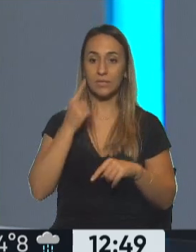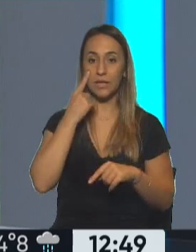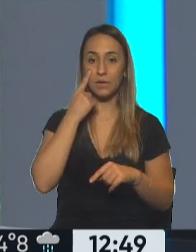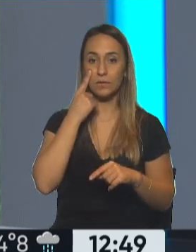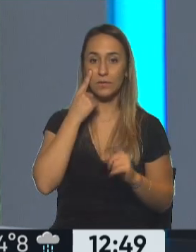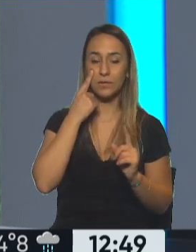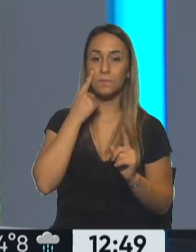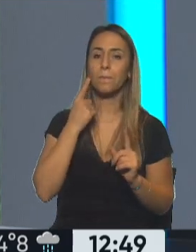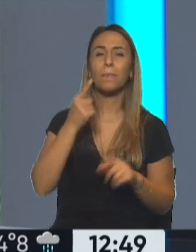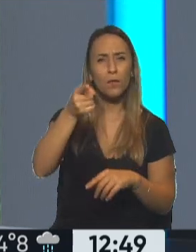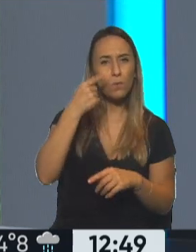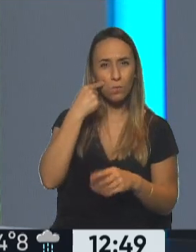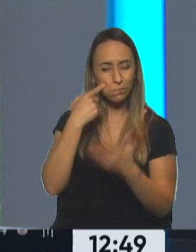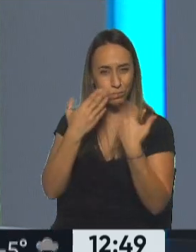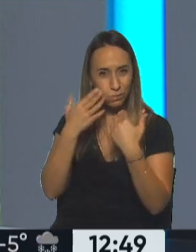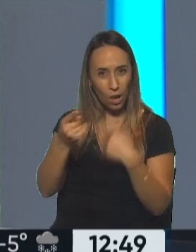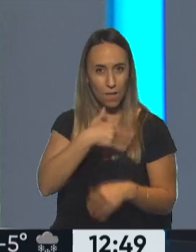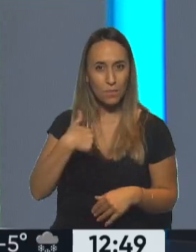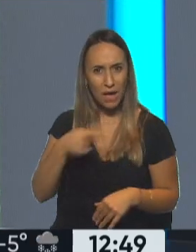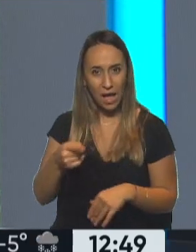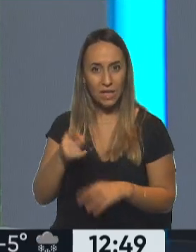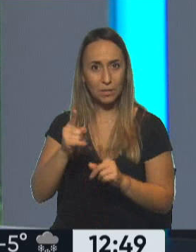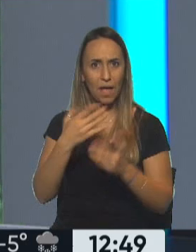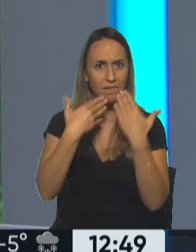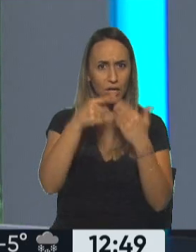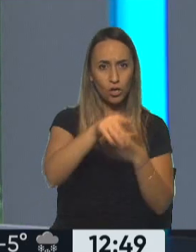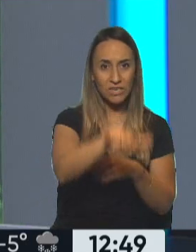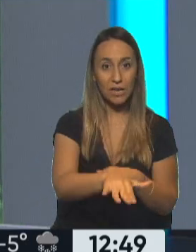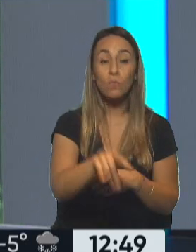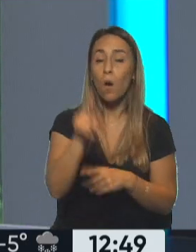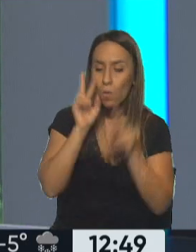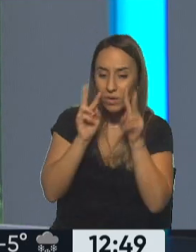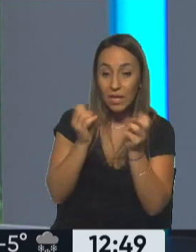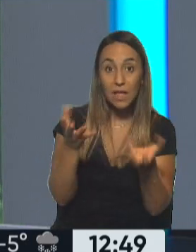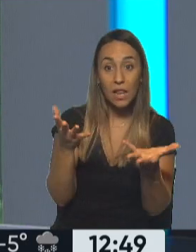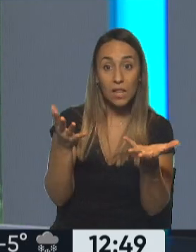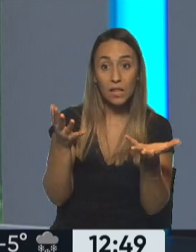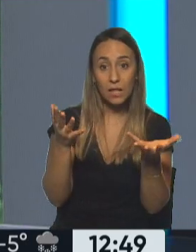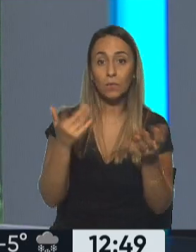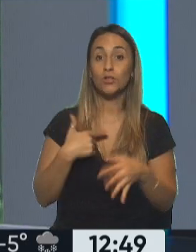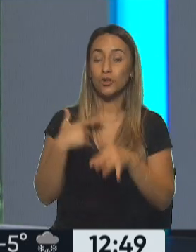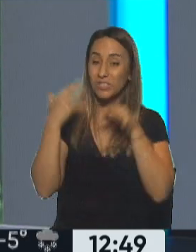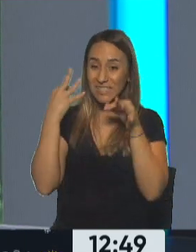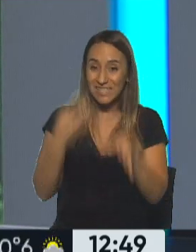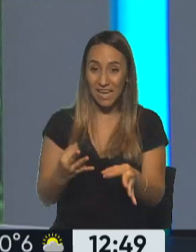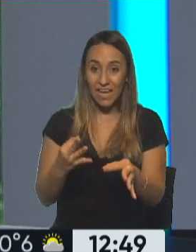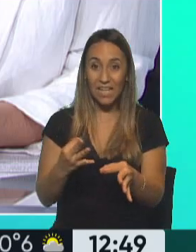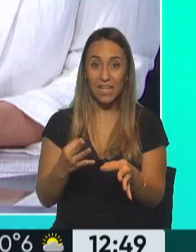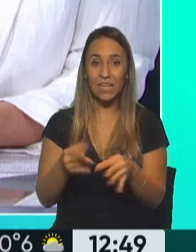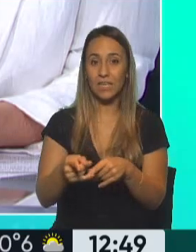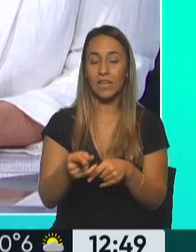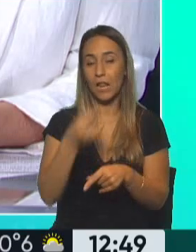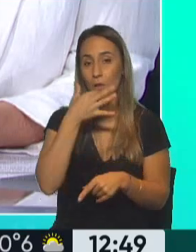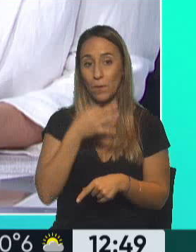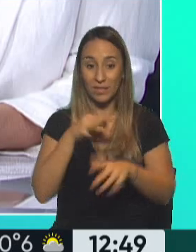ahí? ¿Pudiste hablar con la mamá? ¿Pudiste hablar con Arcoiris? Sí. ¿Qué te dijeron? ¿Cómo las viste? Sí, bueno, cuando yo llegué, la verdad que era